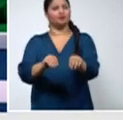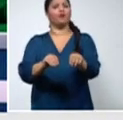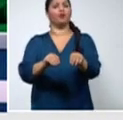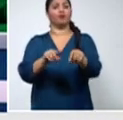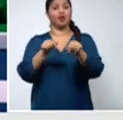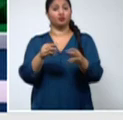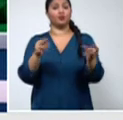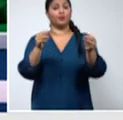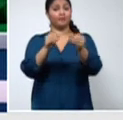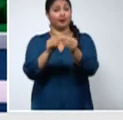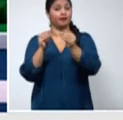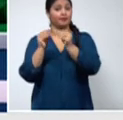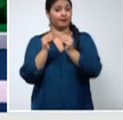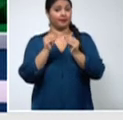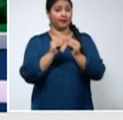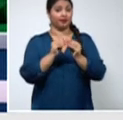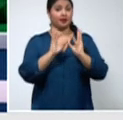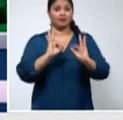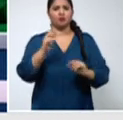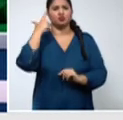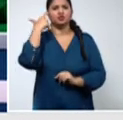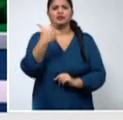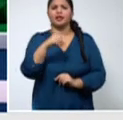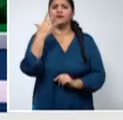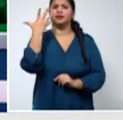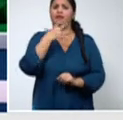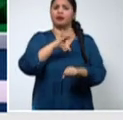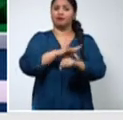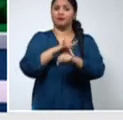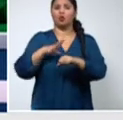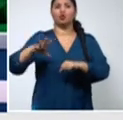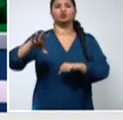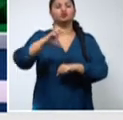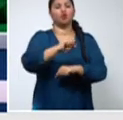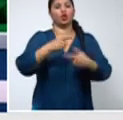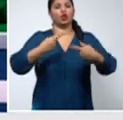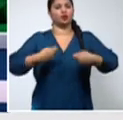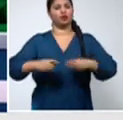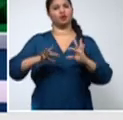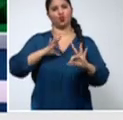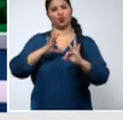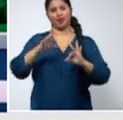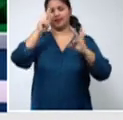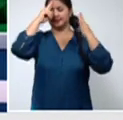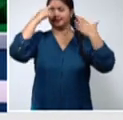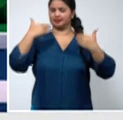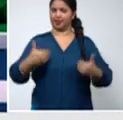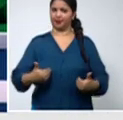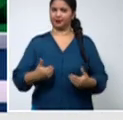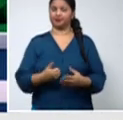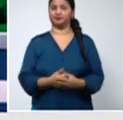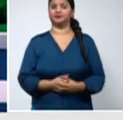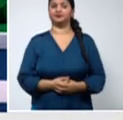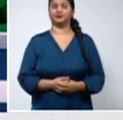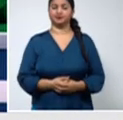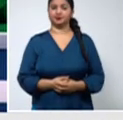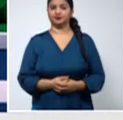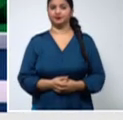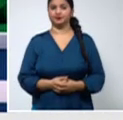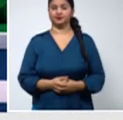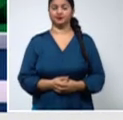de enfermedades previas que hacen muy vulnerable a las personas. Bueno, con este